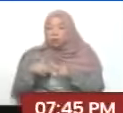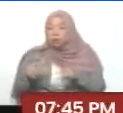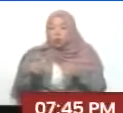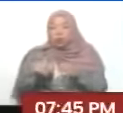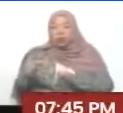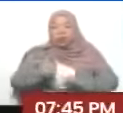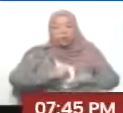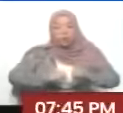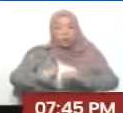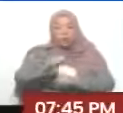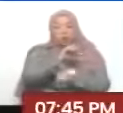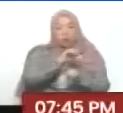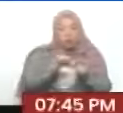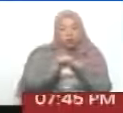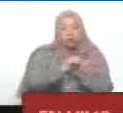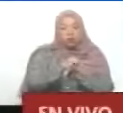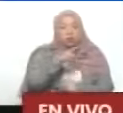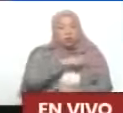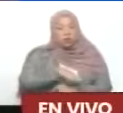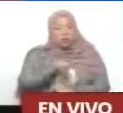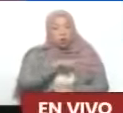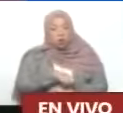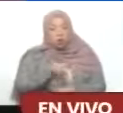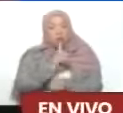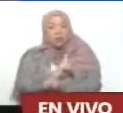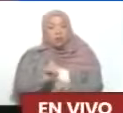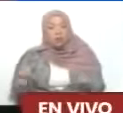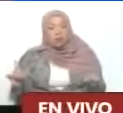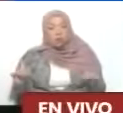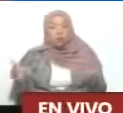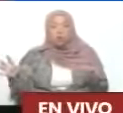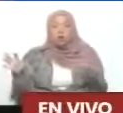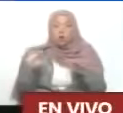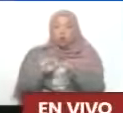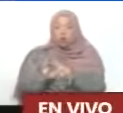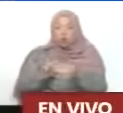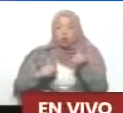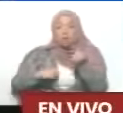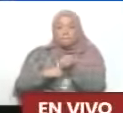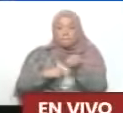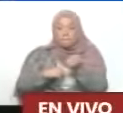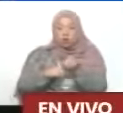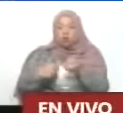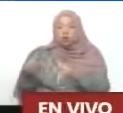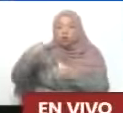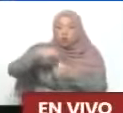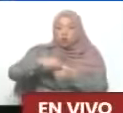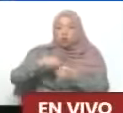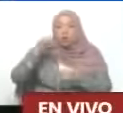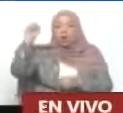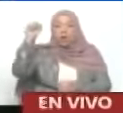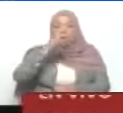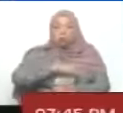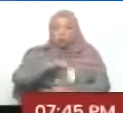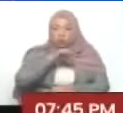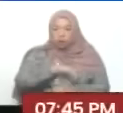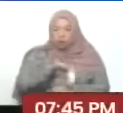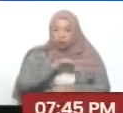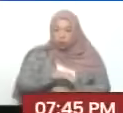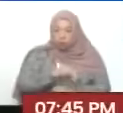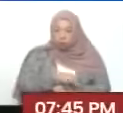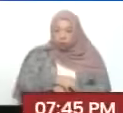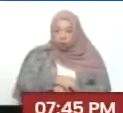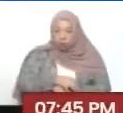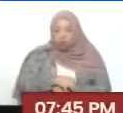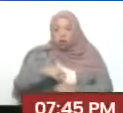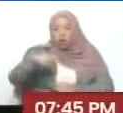movimientos ecologistas, socialdemócratas, que están en la gran alianza del Gran Polo Patriótico. Y este año surgió de